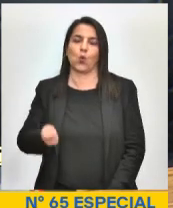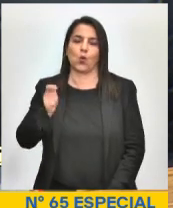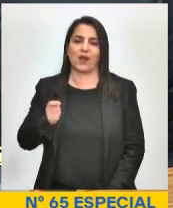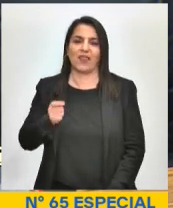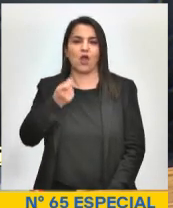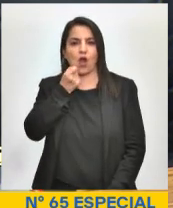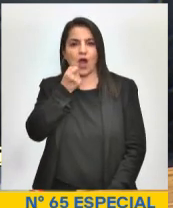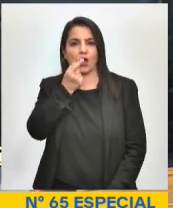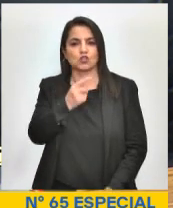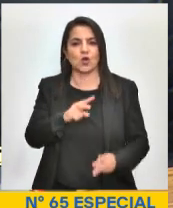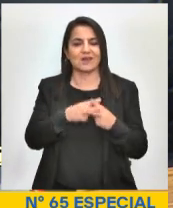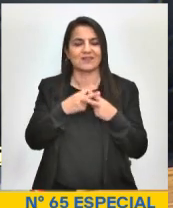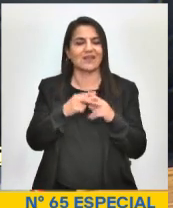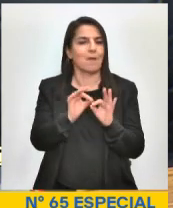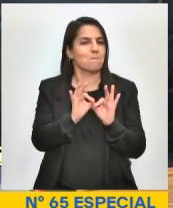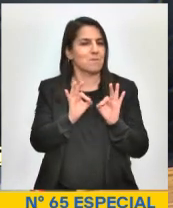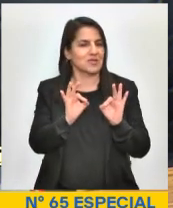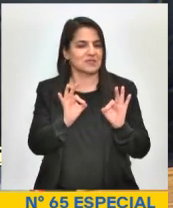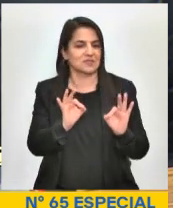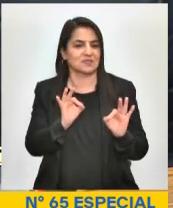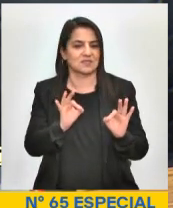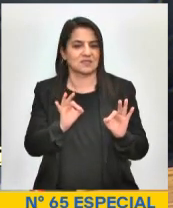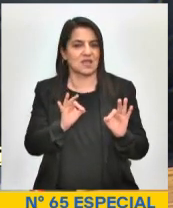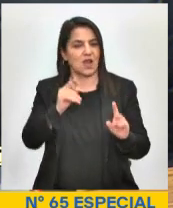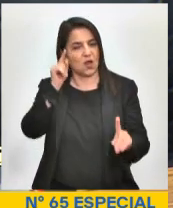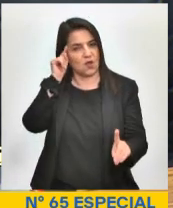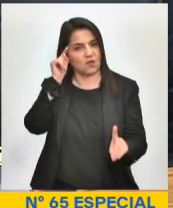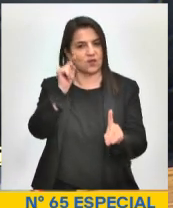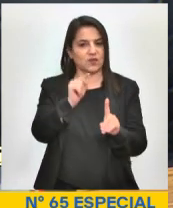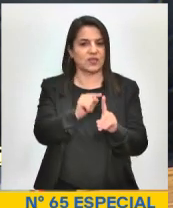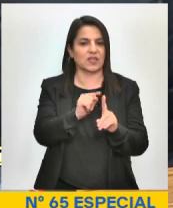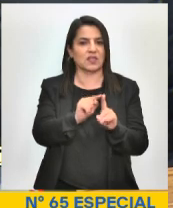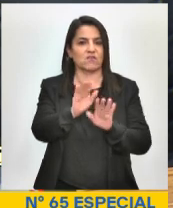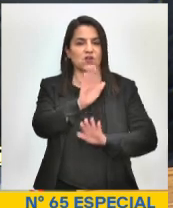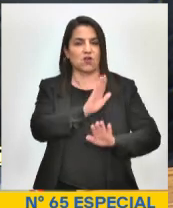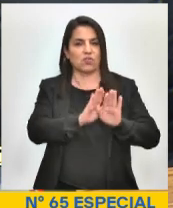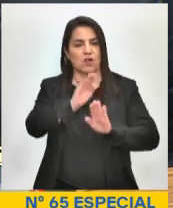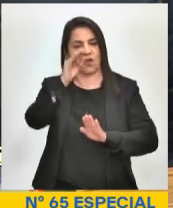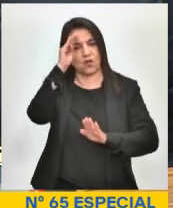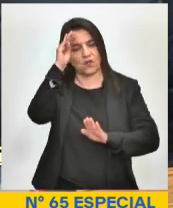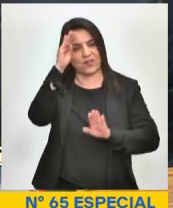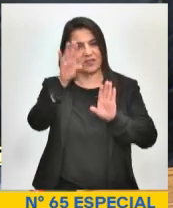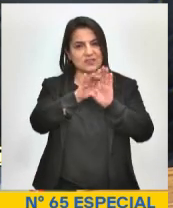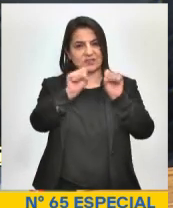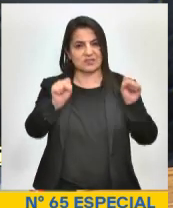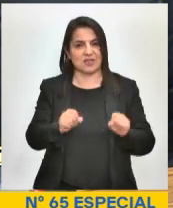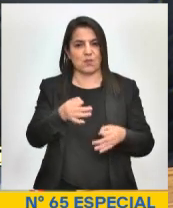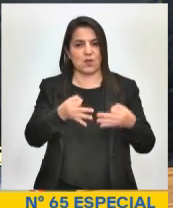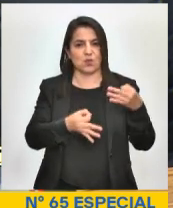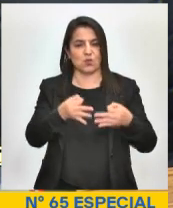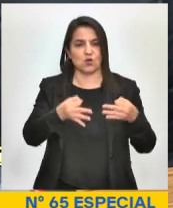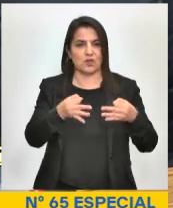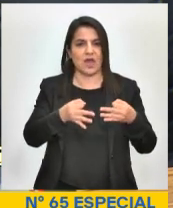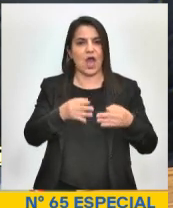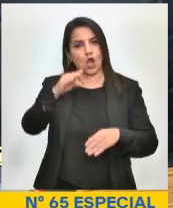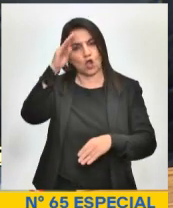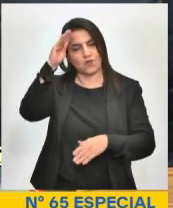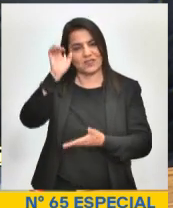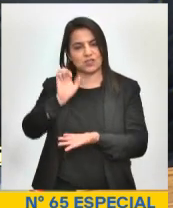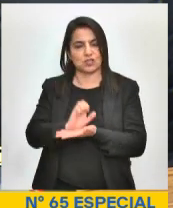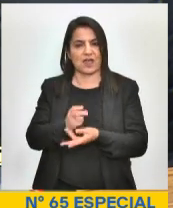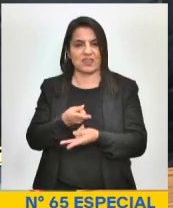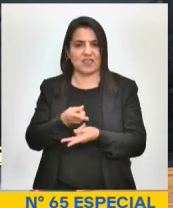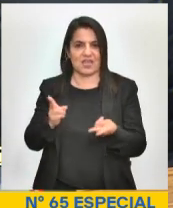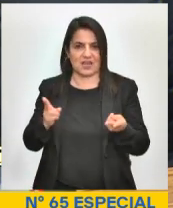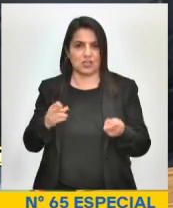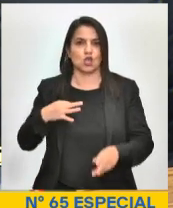ser una herramienta excepcional que tenga como propósito salvaguardar la confianza en el sistema judicial y en el Estado de Derecho por parte de la